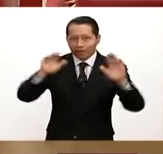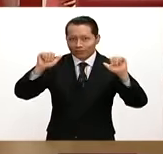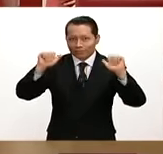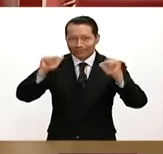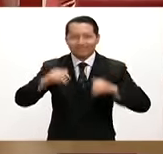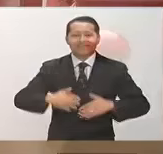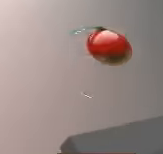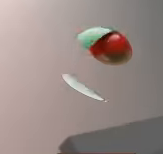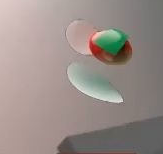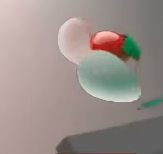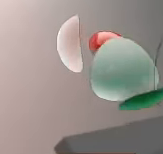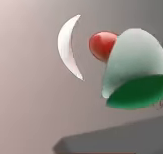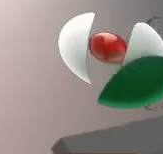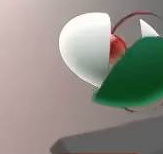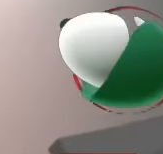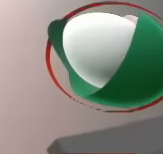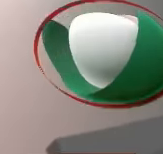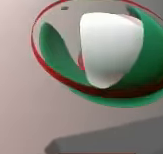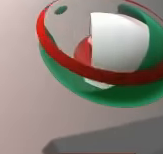Chao